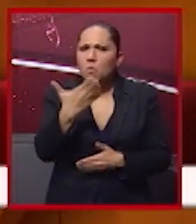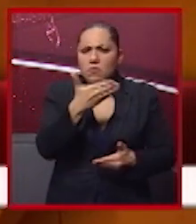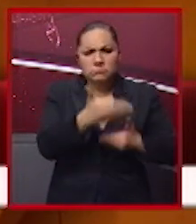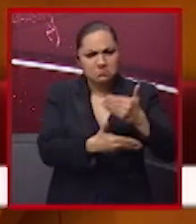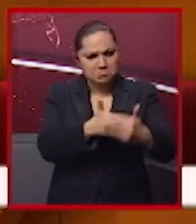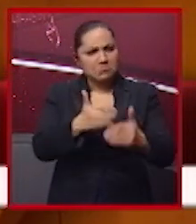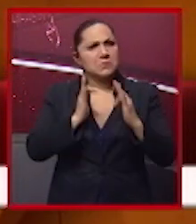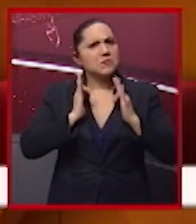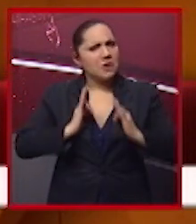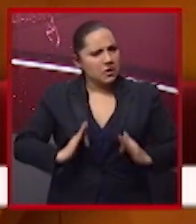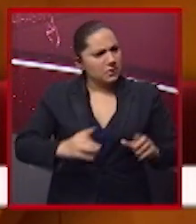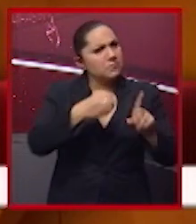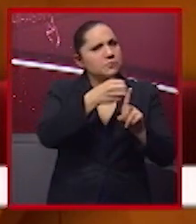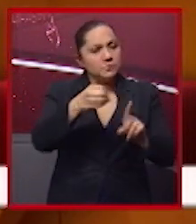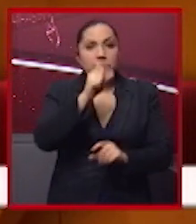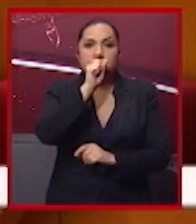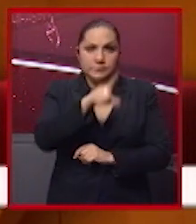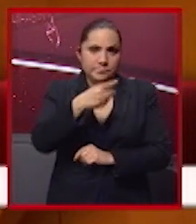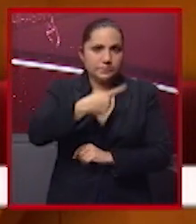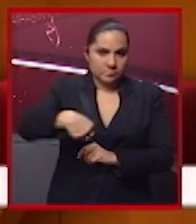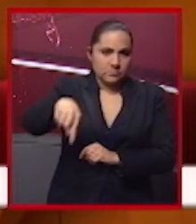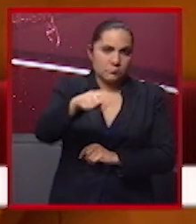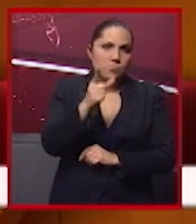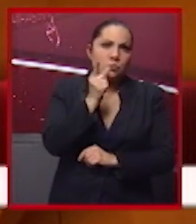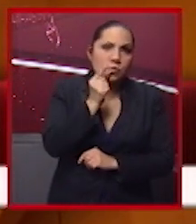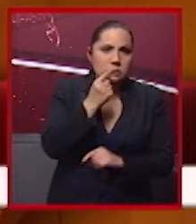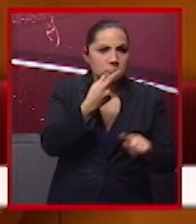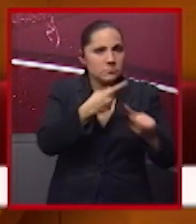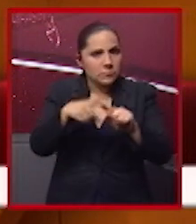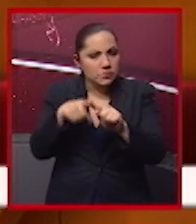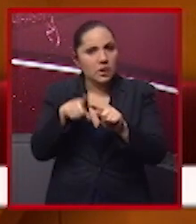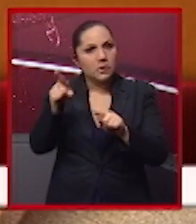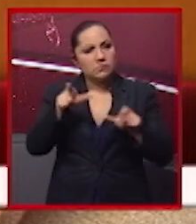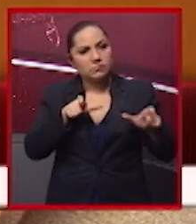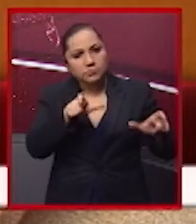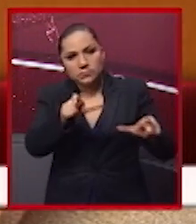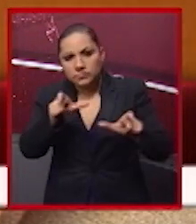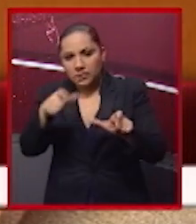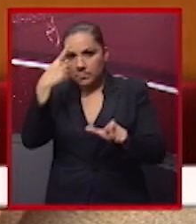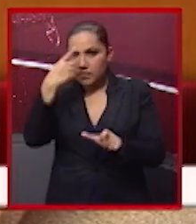para respaldar a los cuerpos policíacos de estados y municipios, así como a nivel federal.